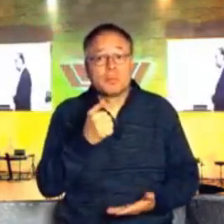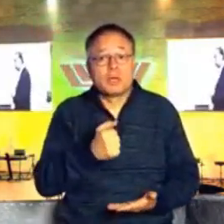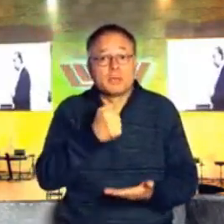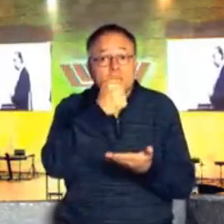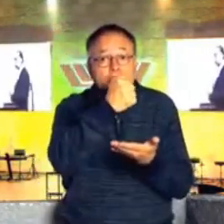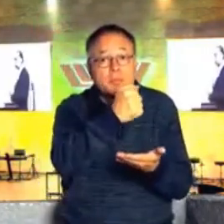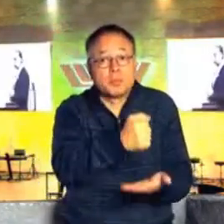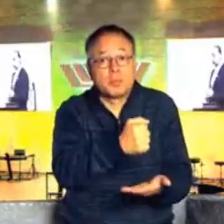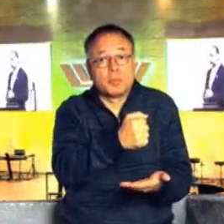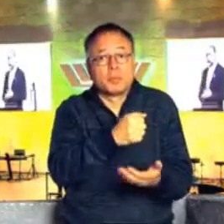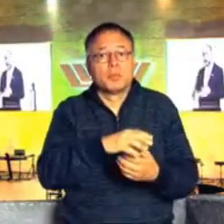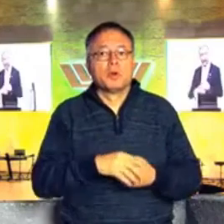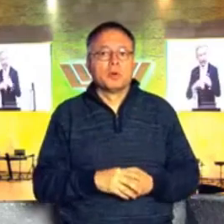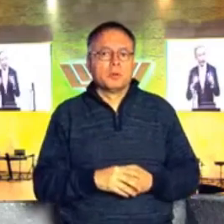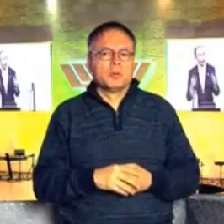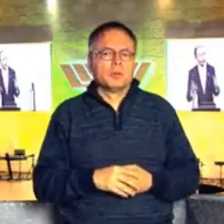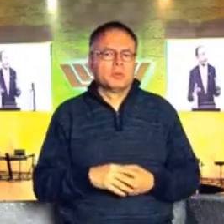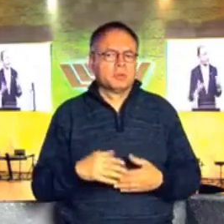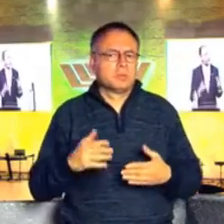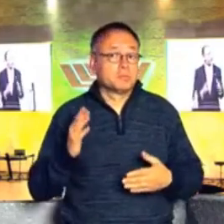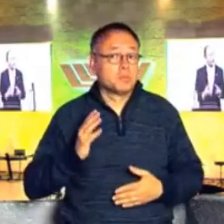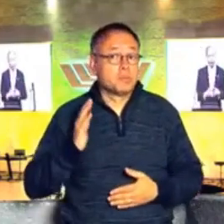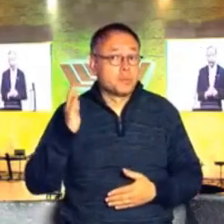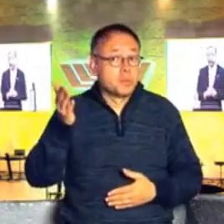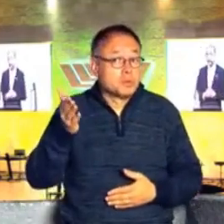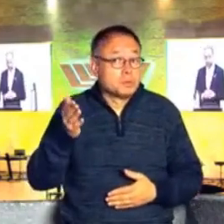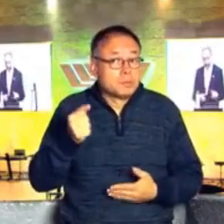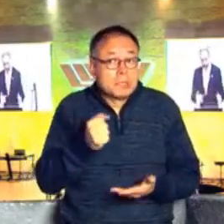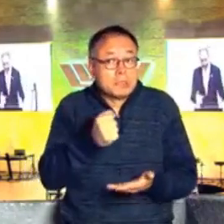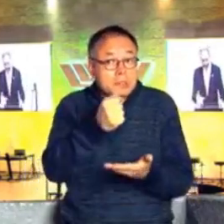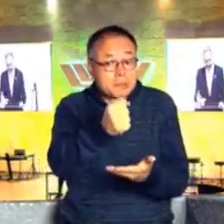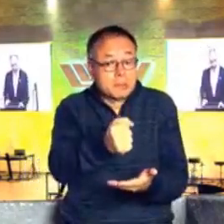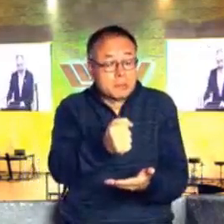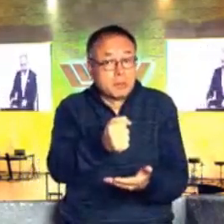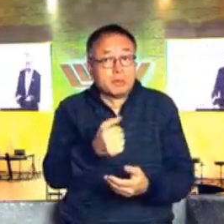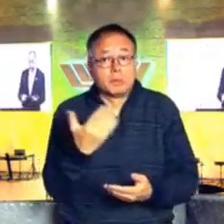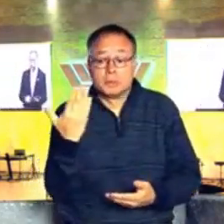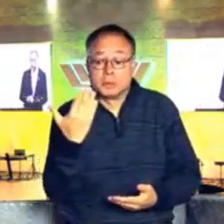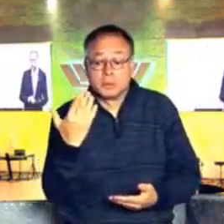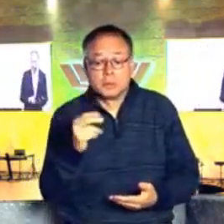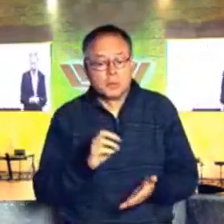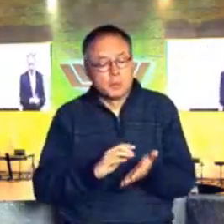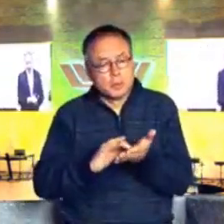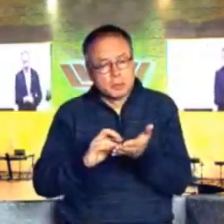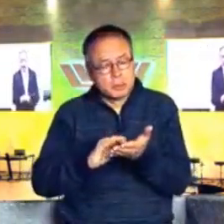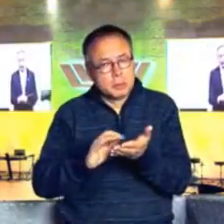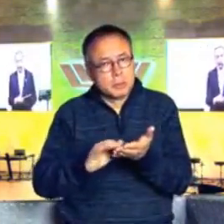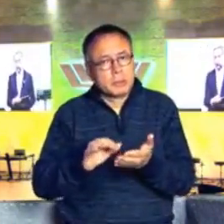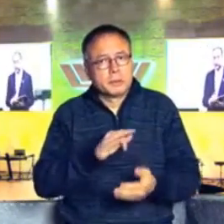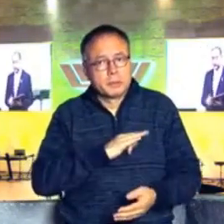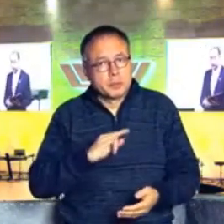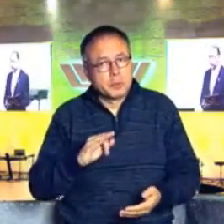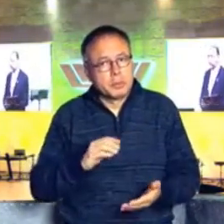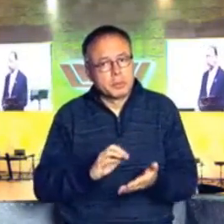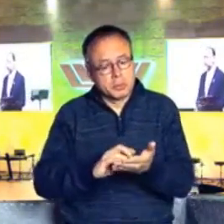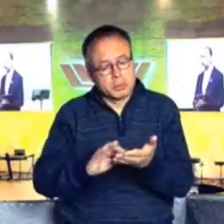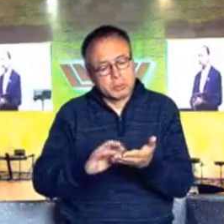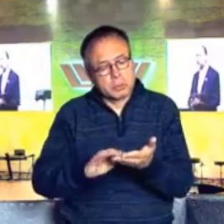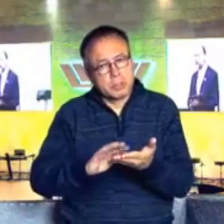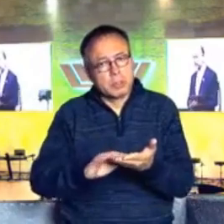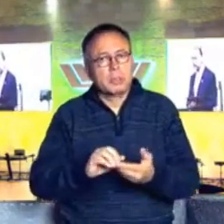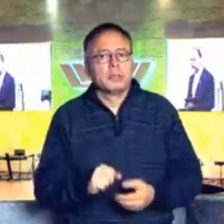nos cuenta muchos milagros de provisión muchos milagros de provisión Cuántos de